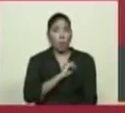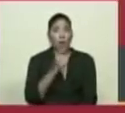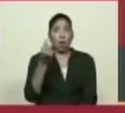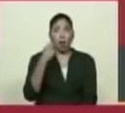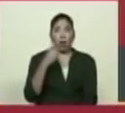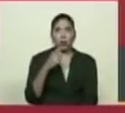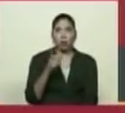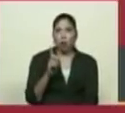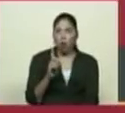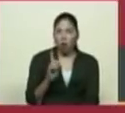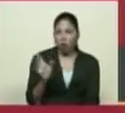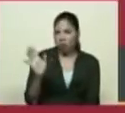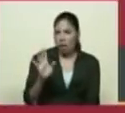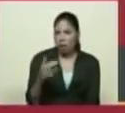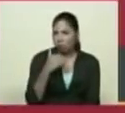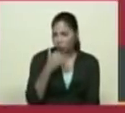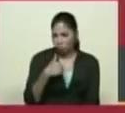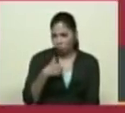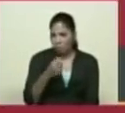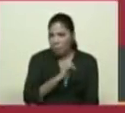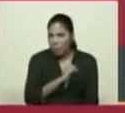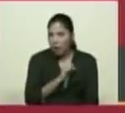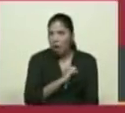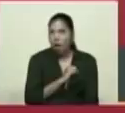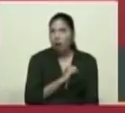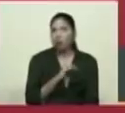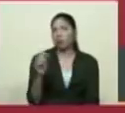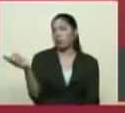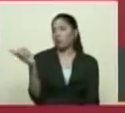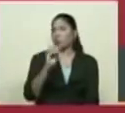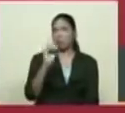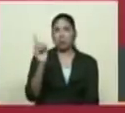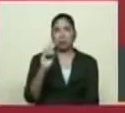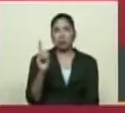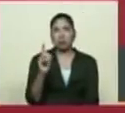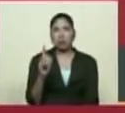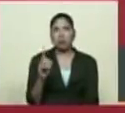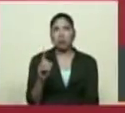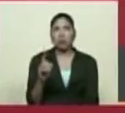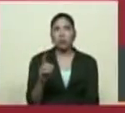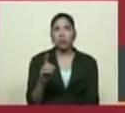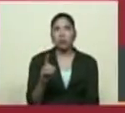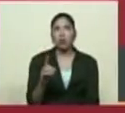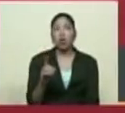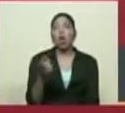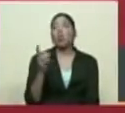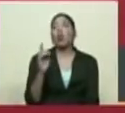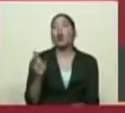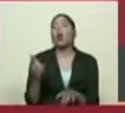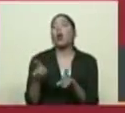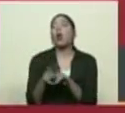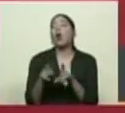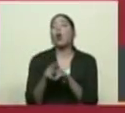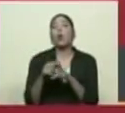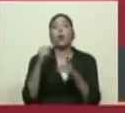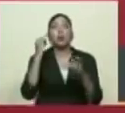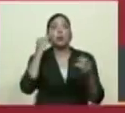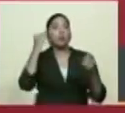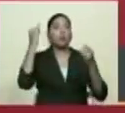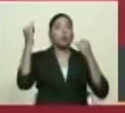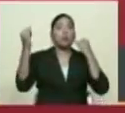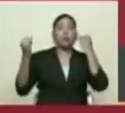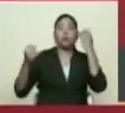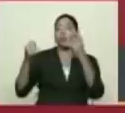tiene miedo. Pero la crítica y la autocrítica no es para hacer un concurso de intelectuales,